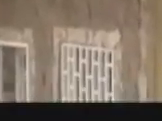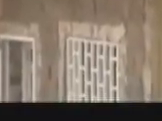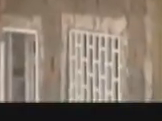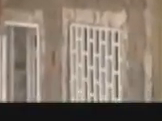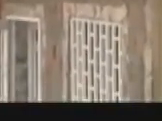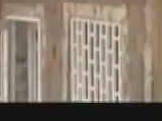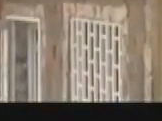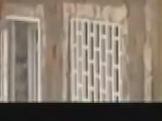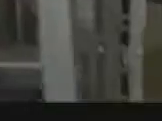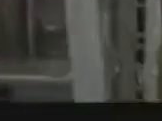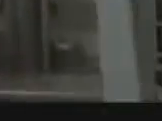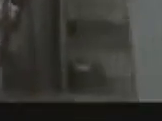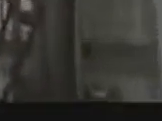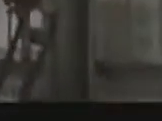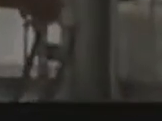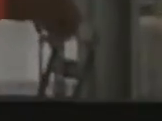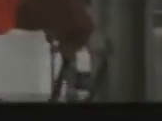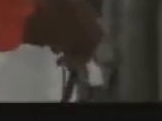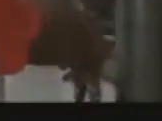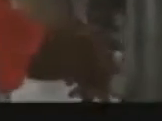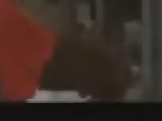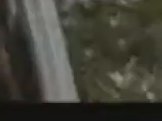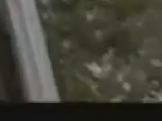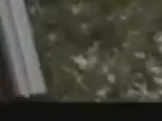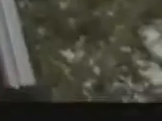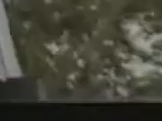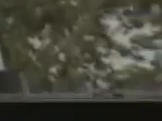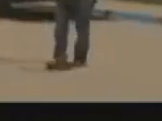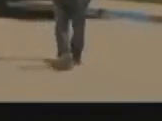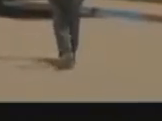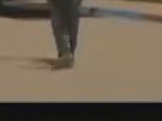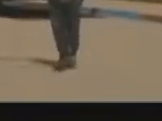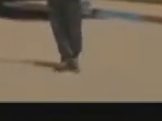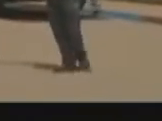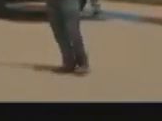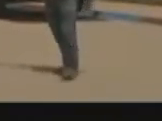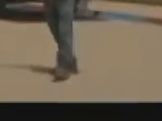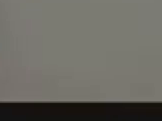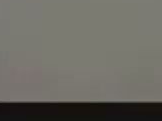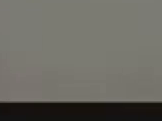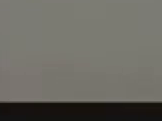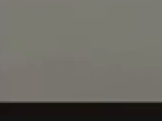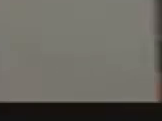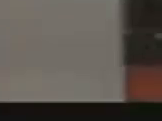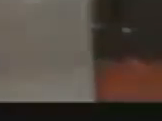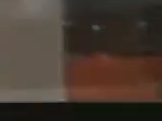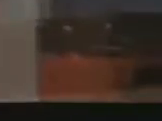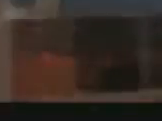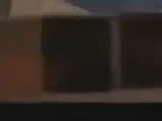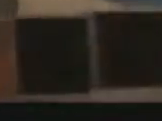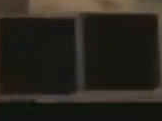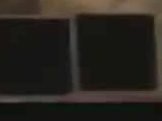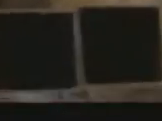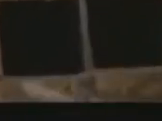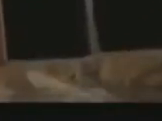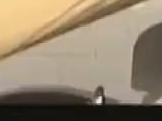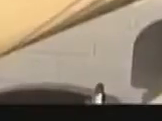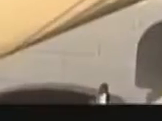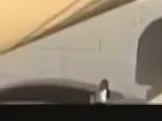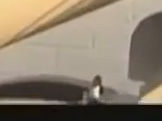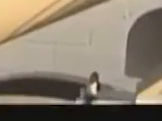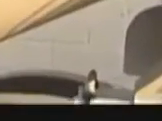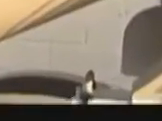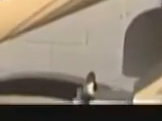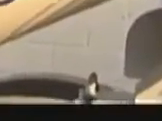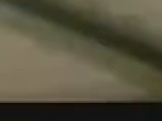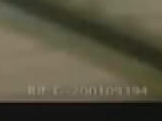de niñas felices esto Solo es posible con un gobierno bolivariano revolucionario socialista que pone todos los